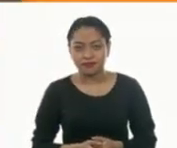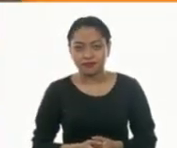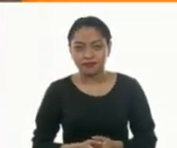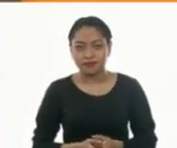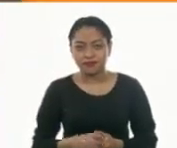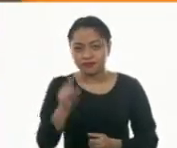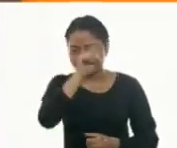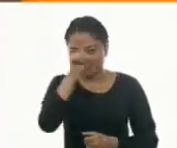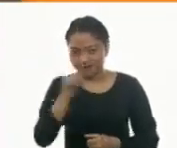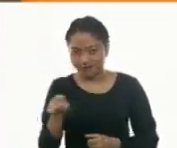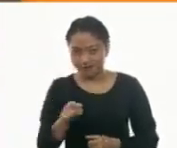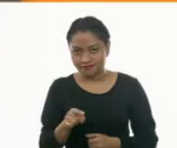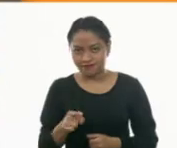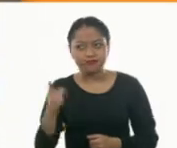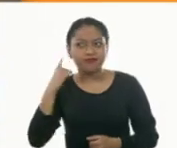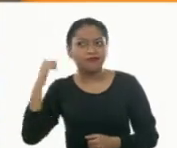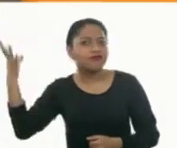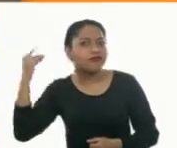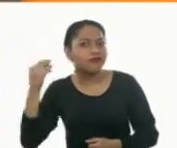Z. ¿Cómo suena?